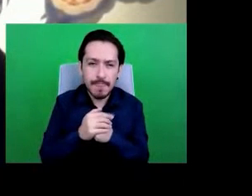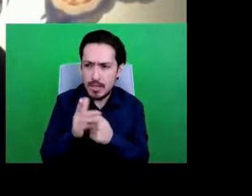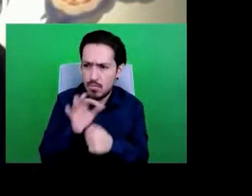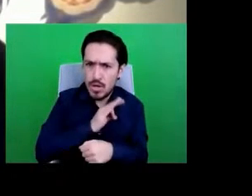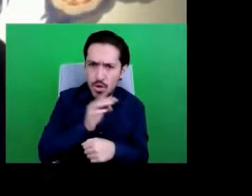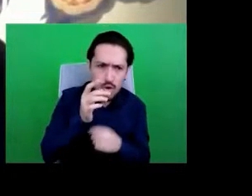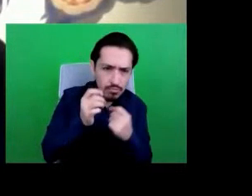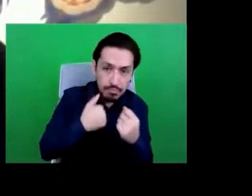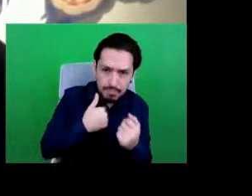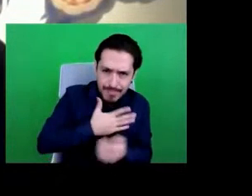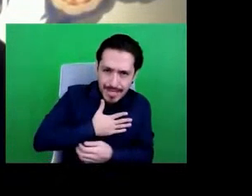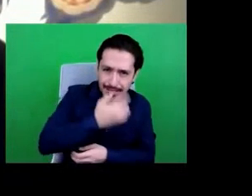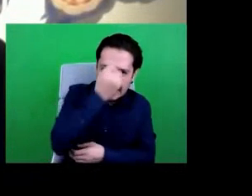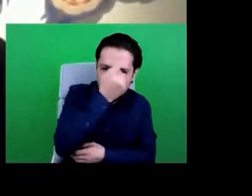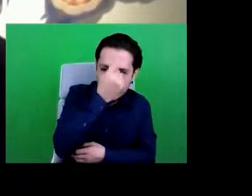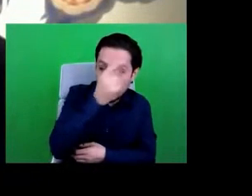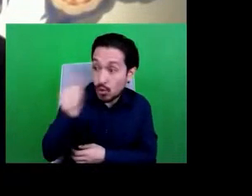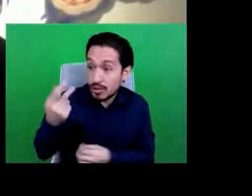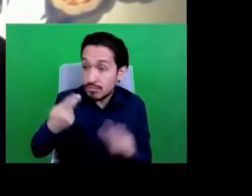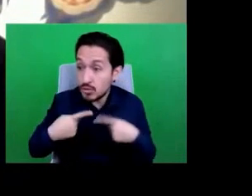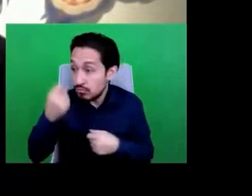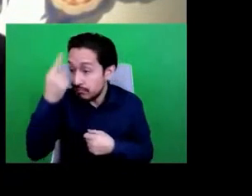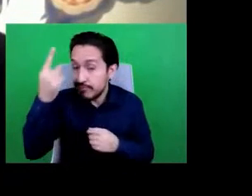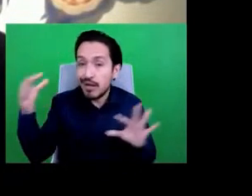muy importante.